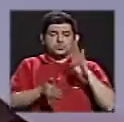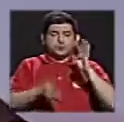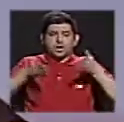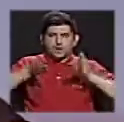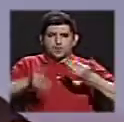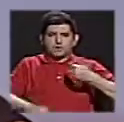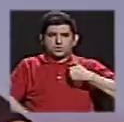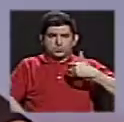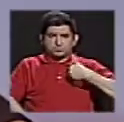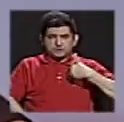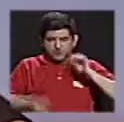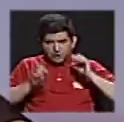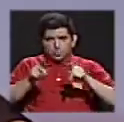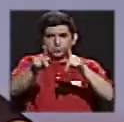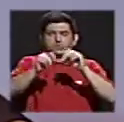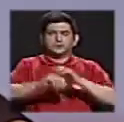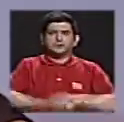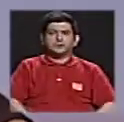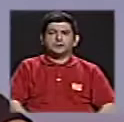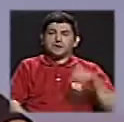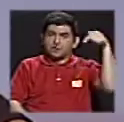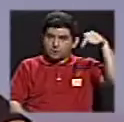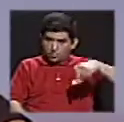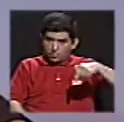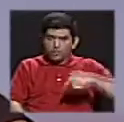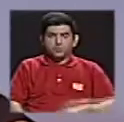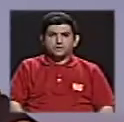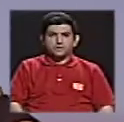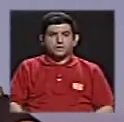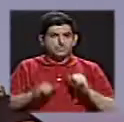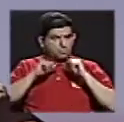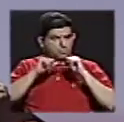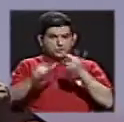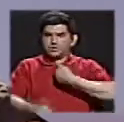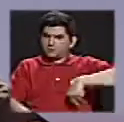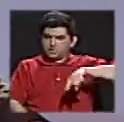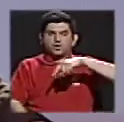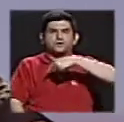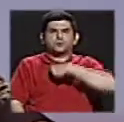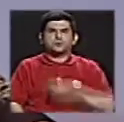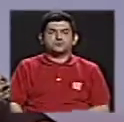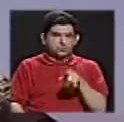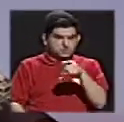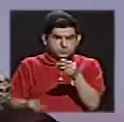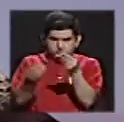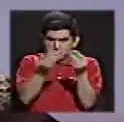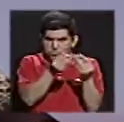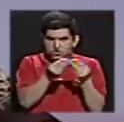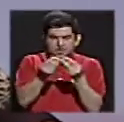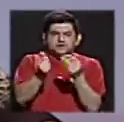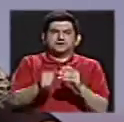que tenemos. Y hoy por hoy pues todavía continuamos con esa tierra,